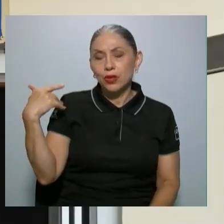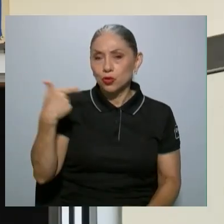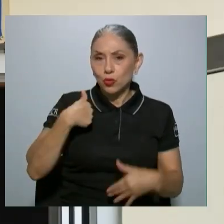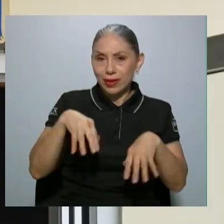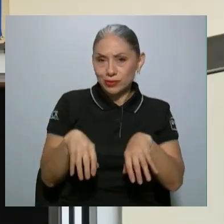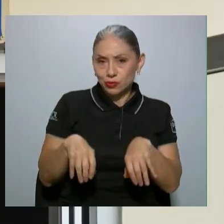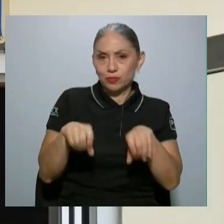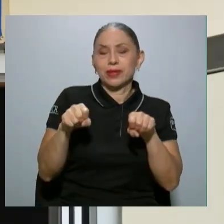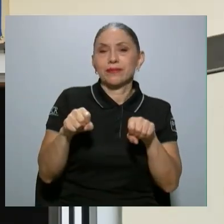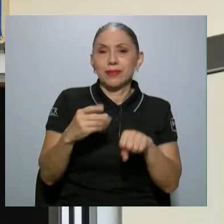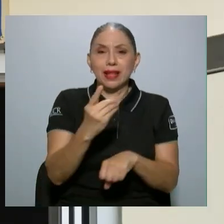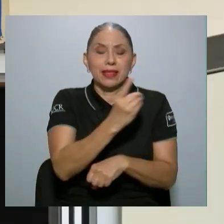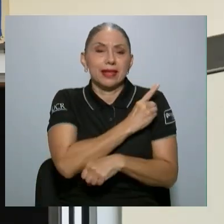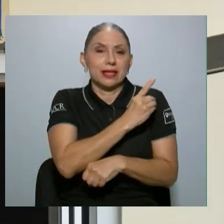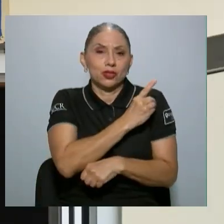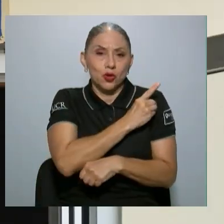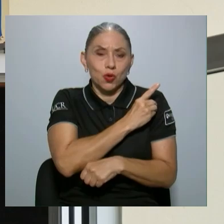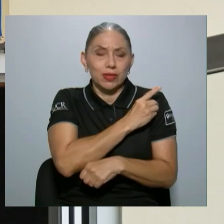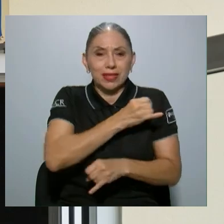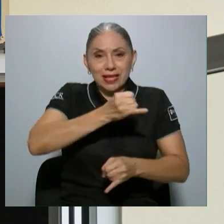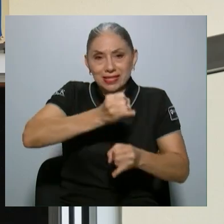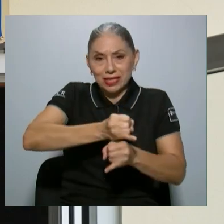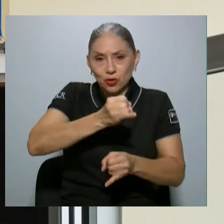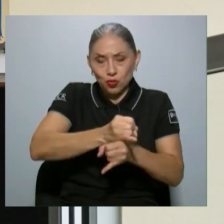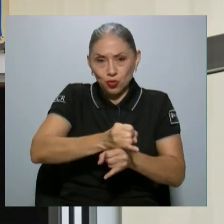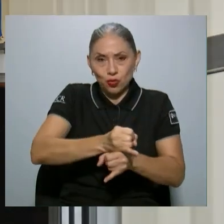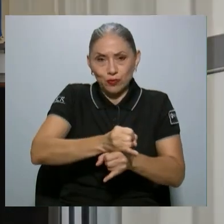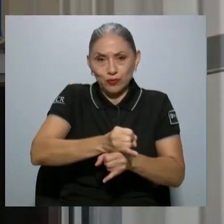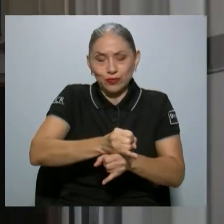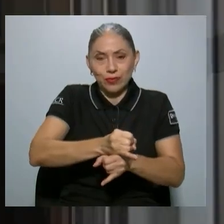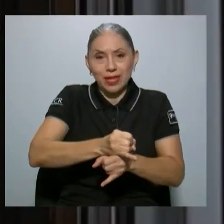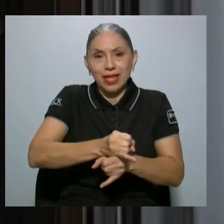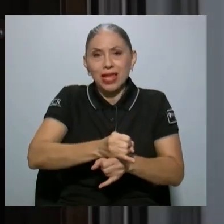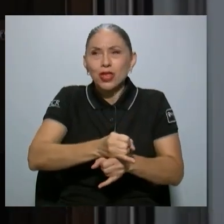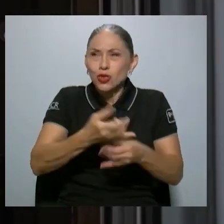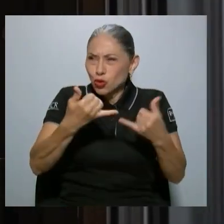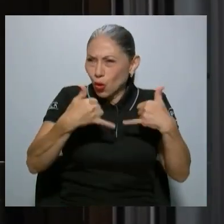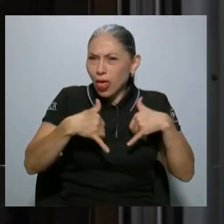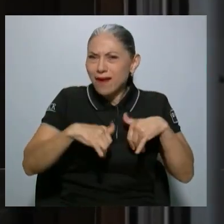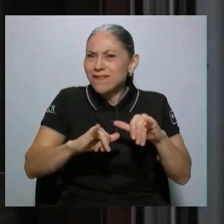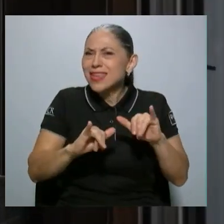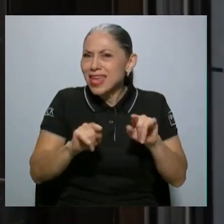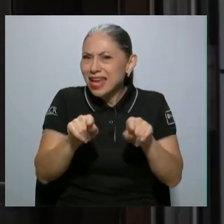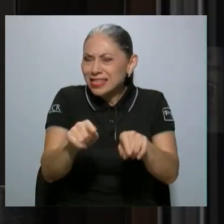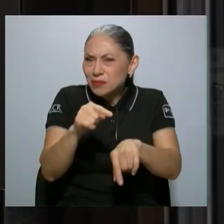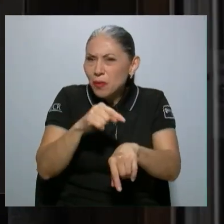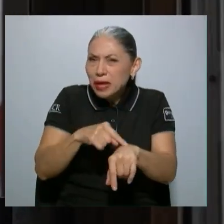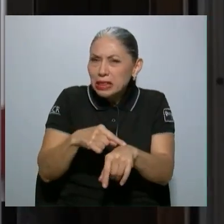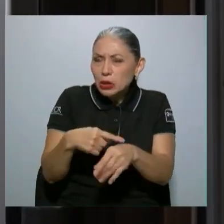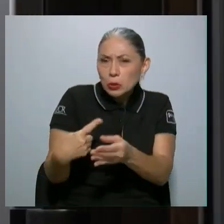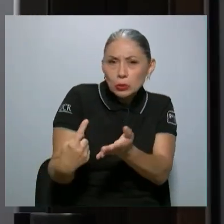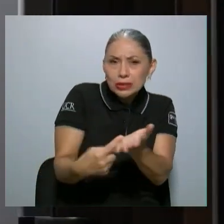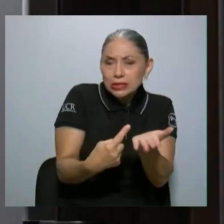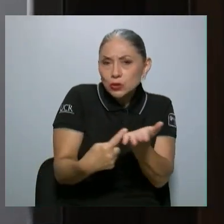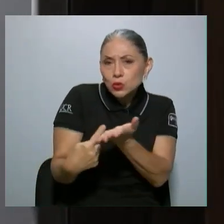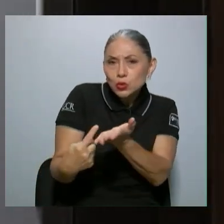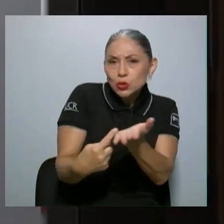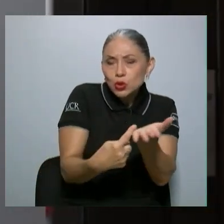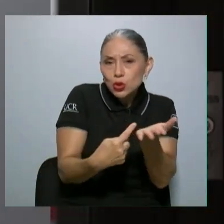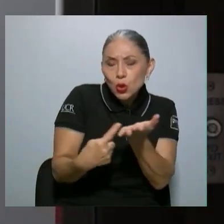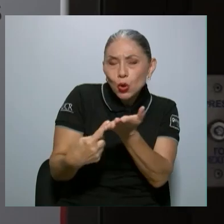asumí la dirección del instituto, existe todavía un poco la discusión que tenía don